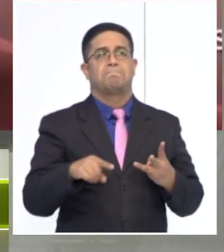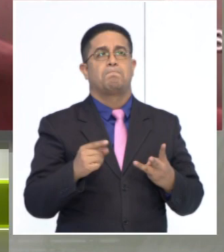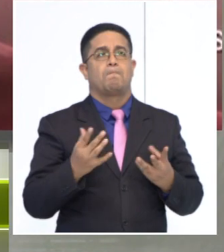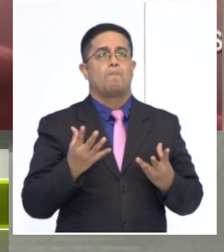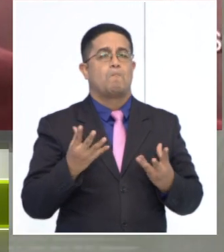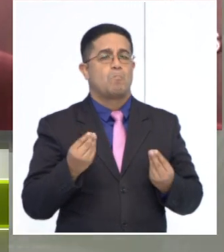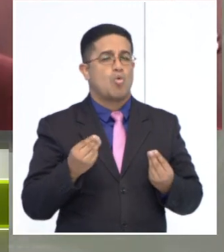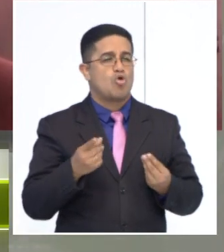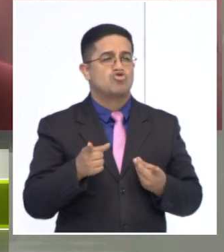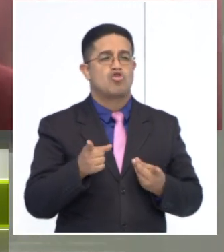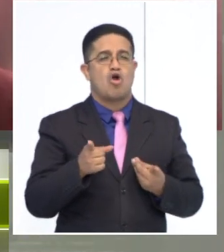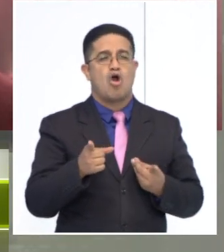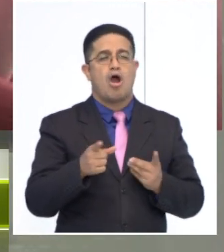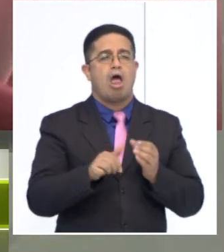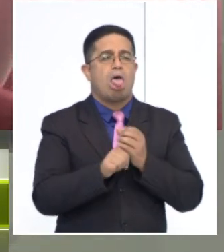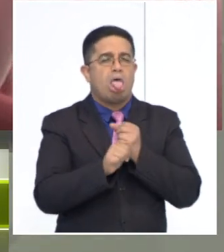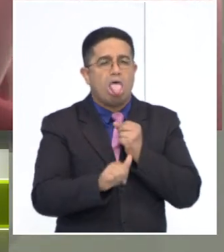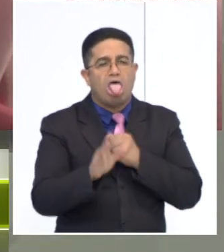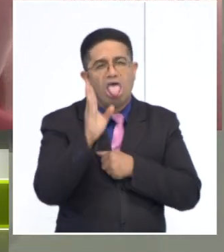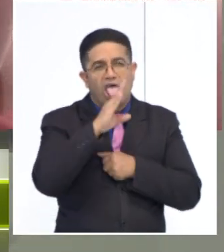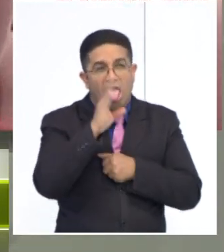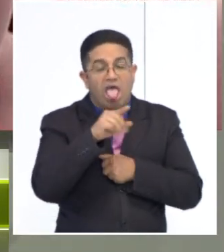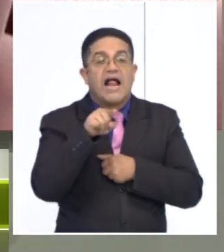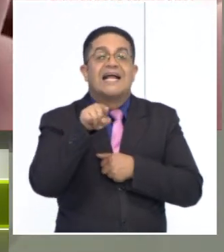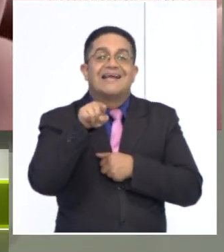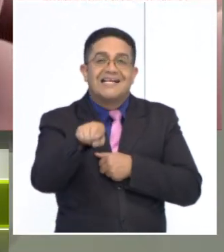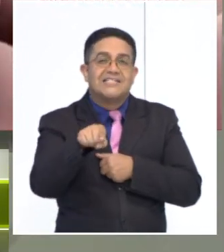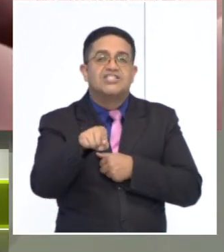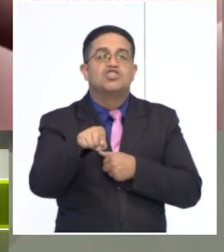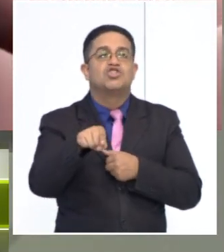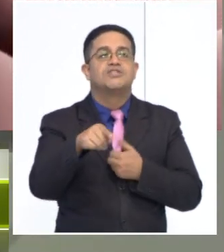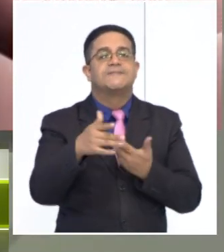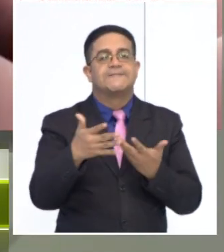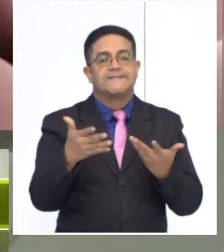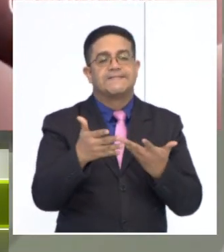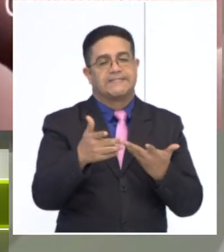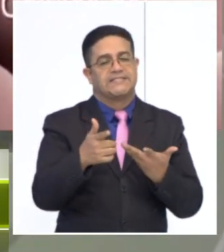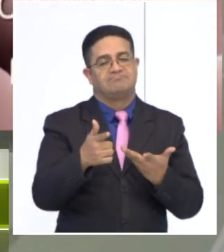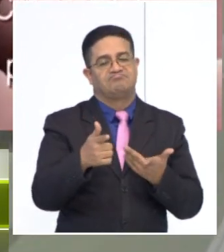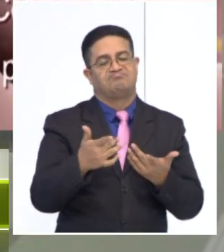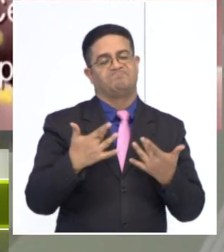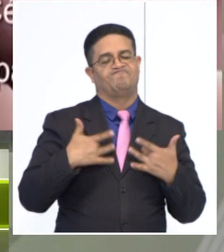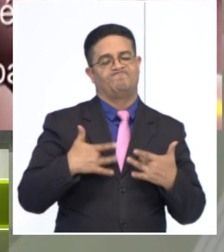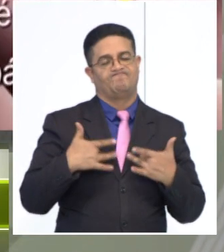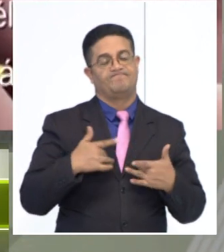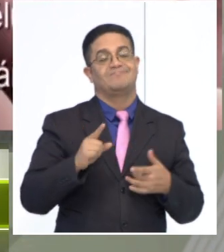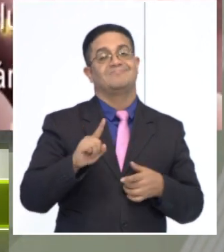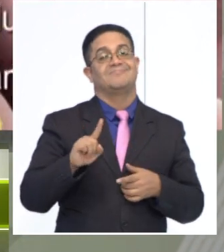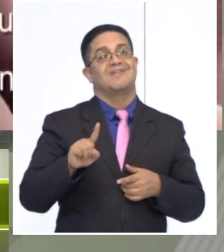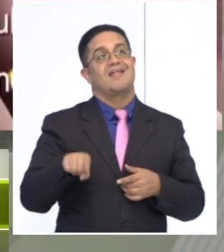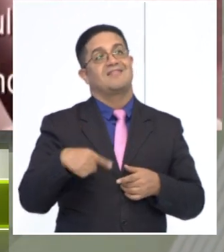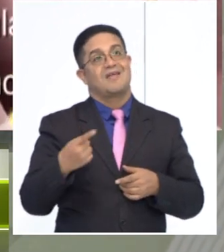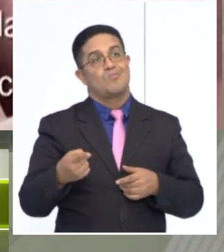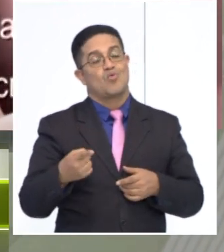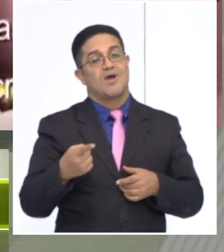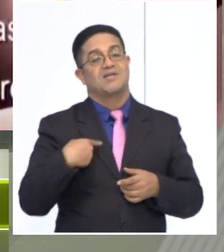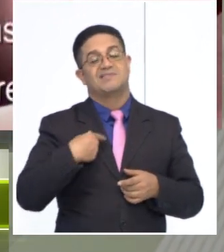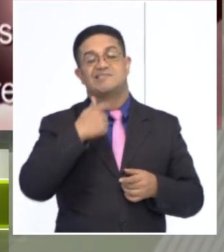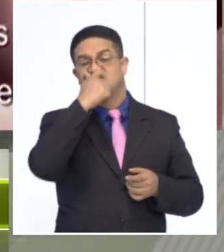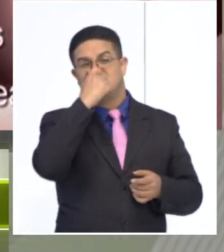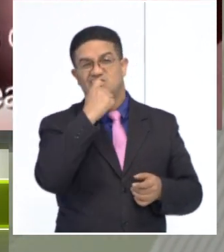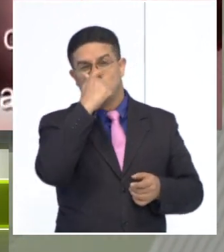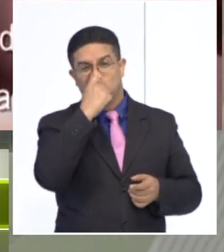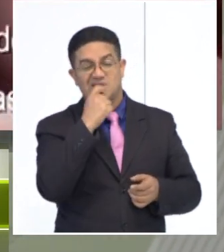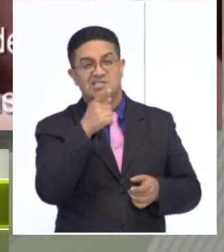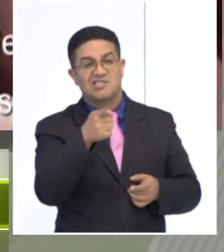muchas flatulencias. Entonces, esos son básicamente los grandes efectos colaterales. Después tenemos la acidosis desde el